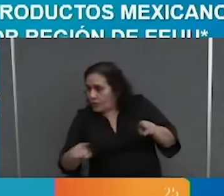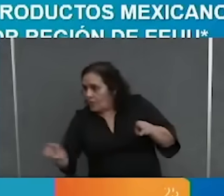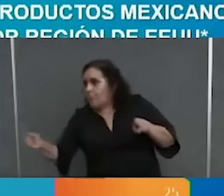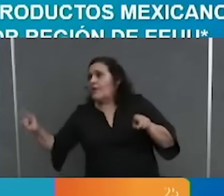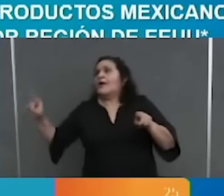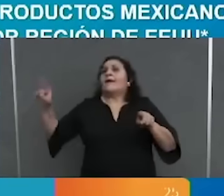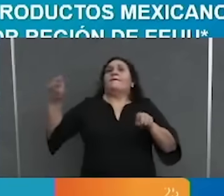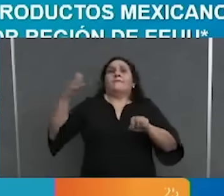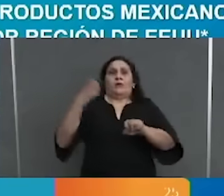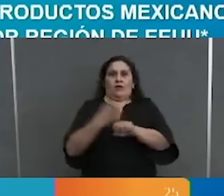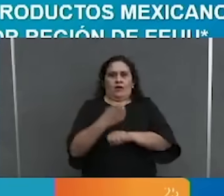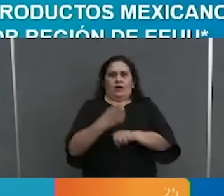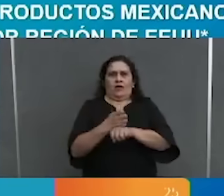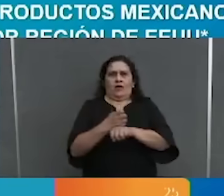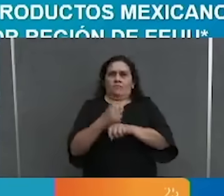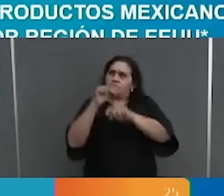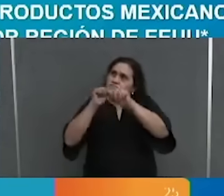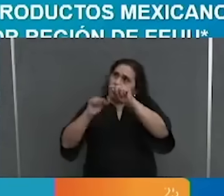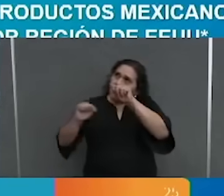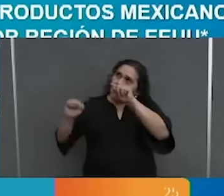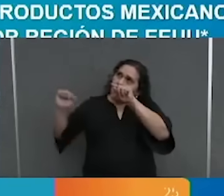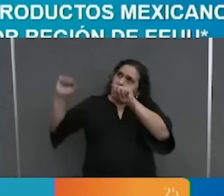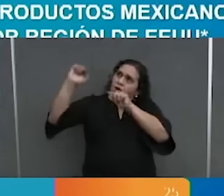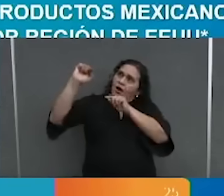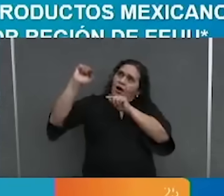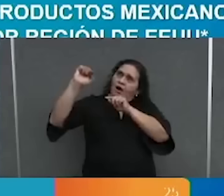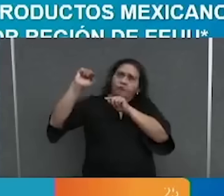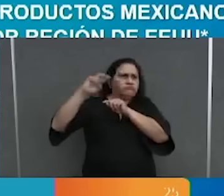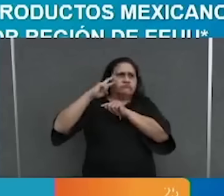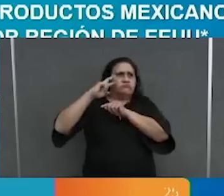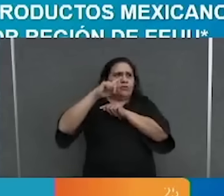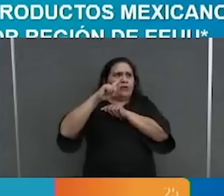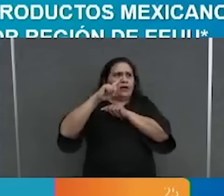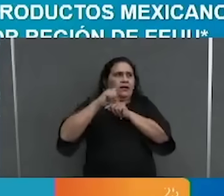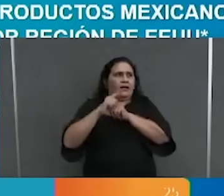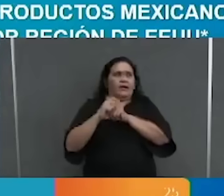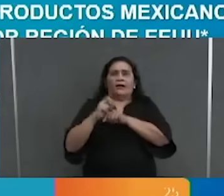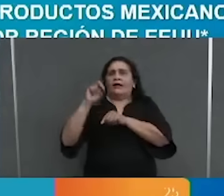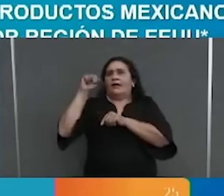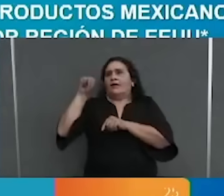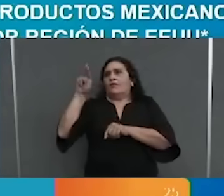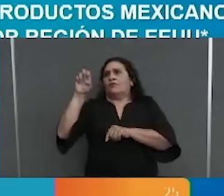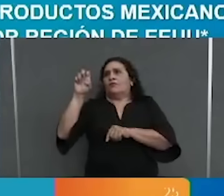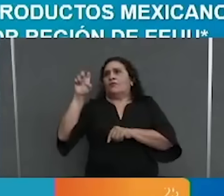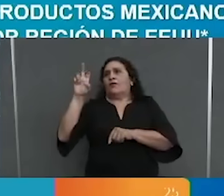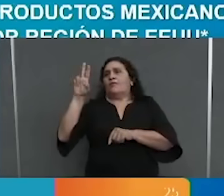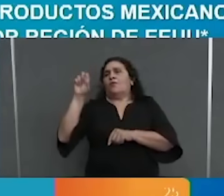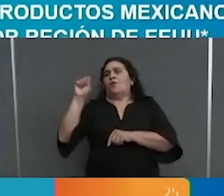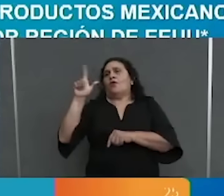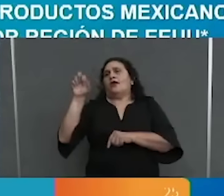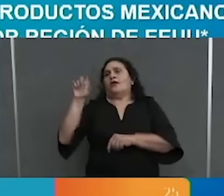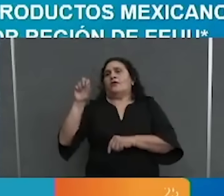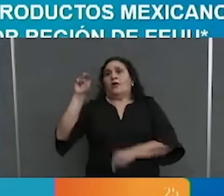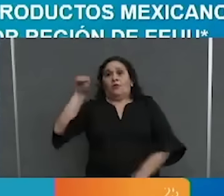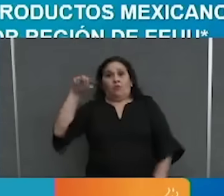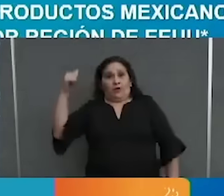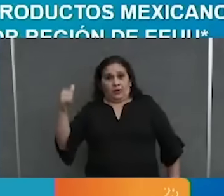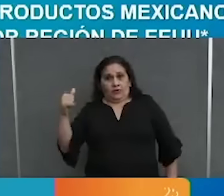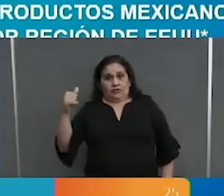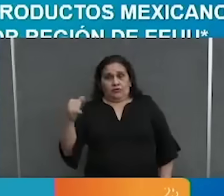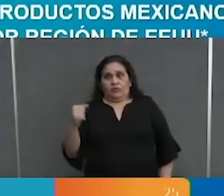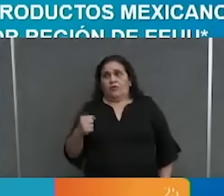gente que dice, oye, es que está muy lejos. No, no está muy lejos. Miren, de Nuevo Laredo a Nueva York son 2,200 millas por